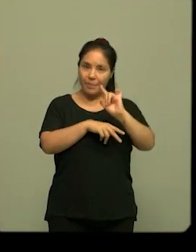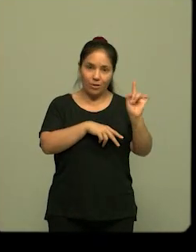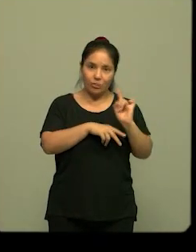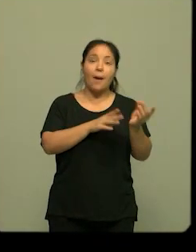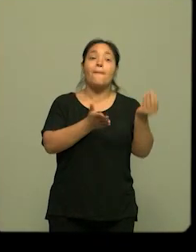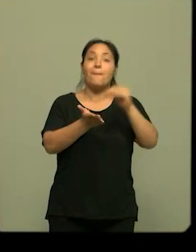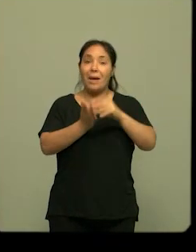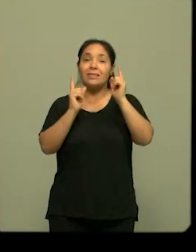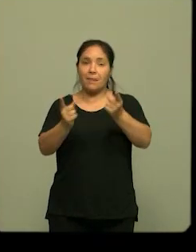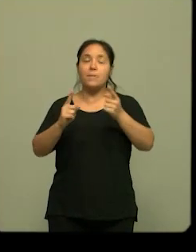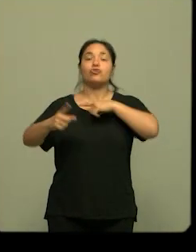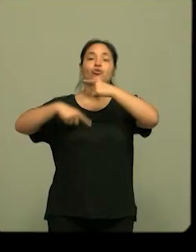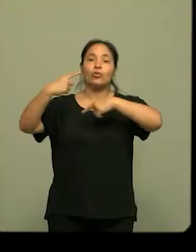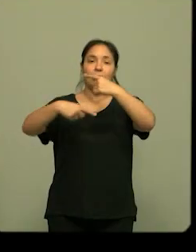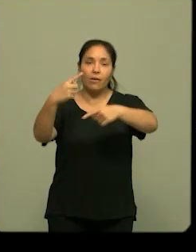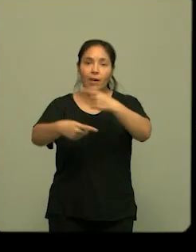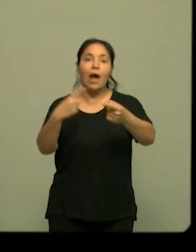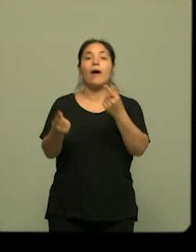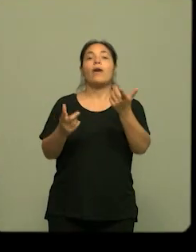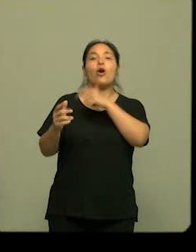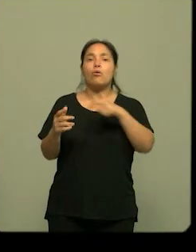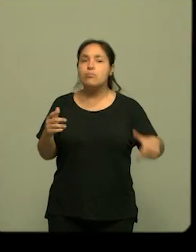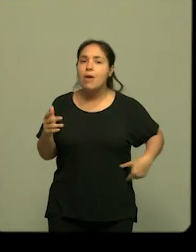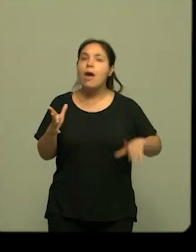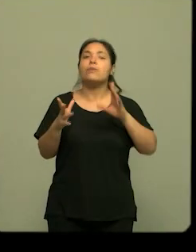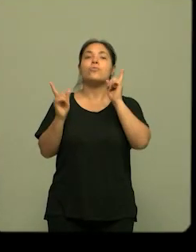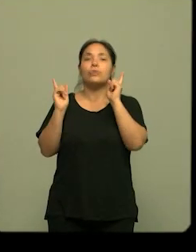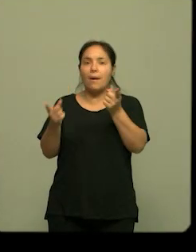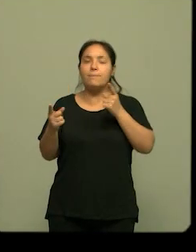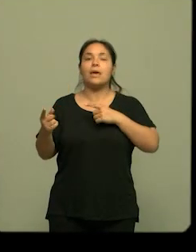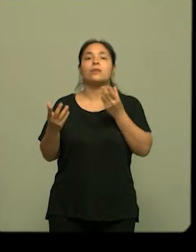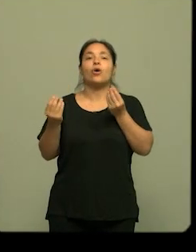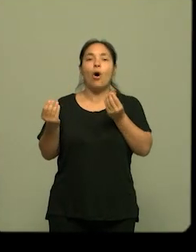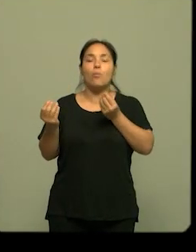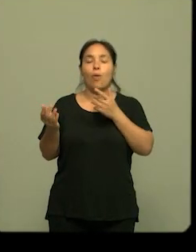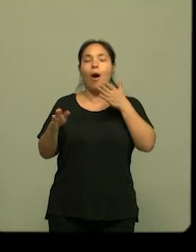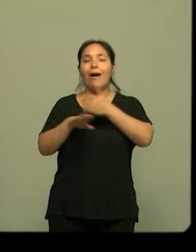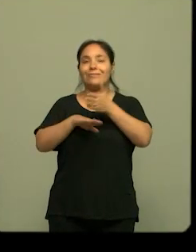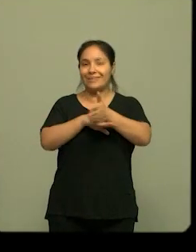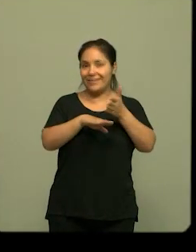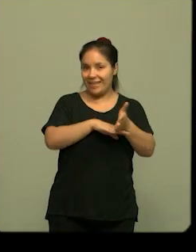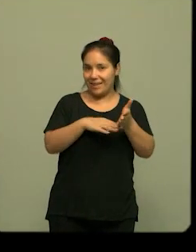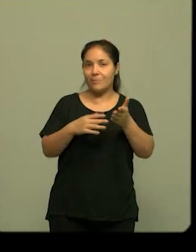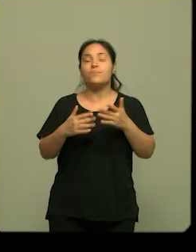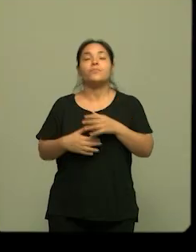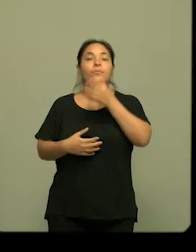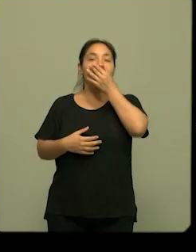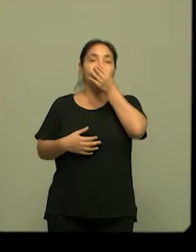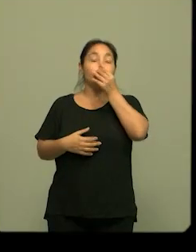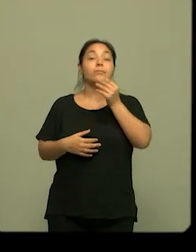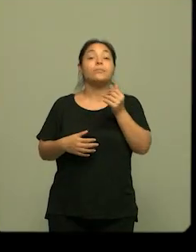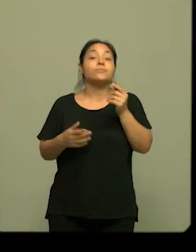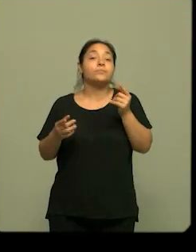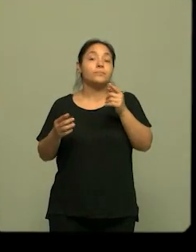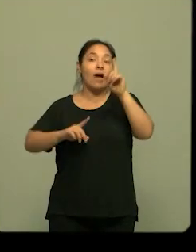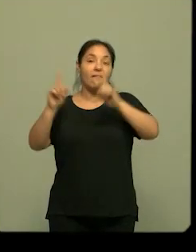ver también con la sostenibilidad, la gobernanza y la accesibilidad. Ujú. Entonces, todo eso involucra procesos que antes estaban quizás como